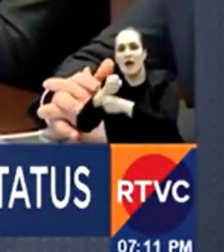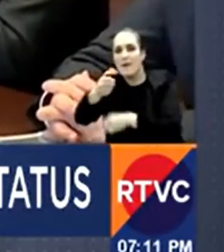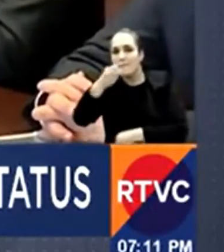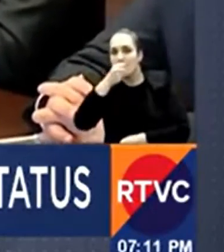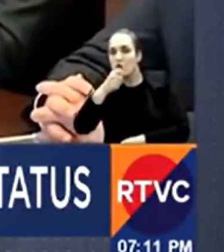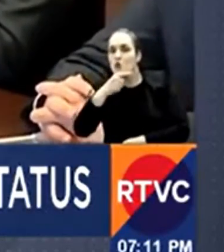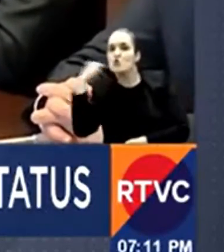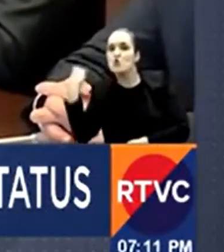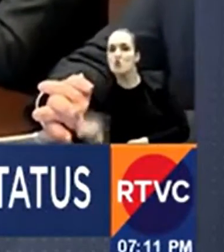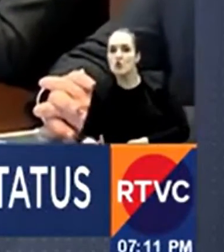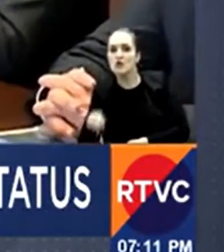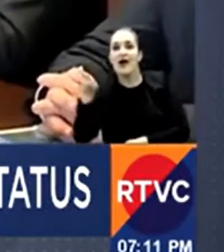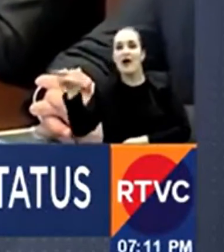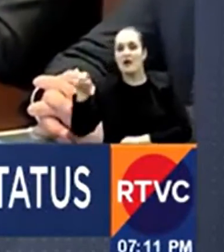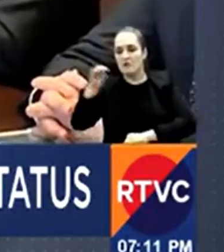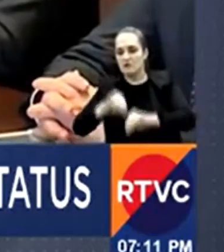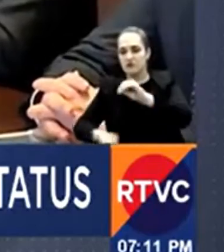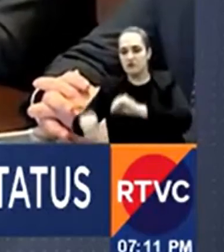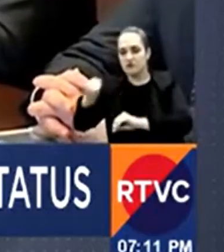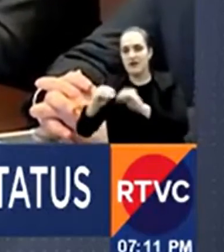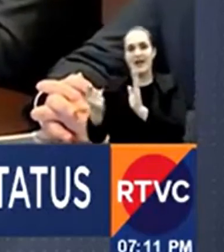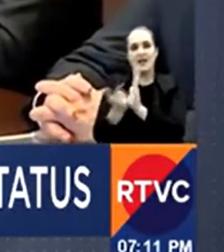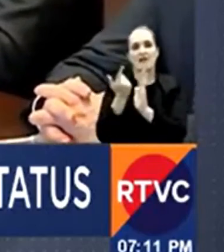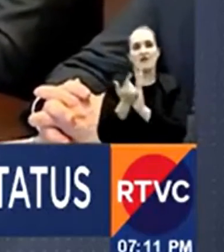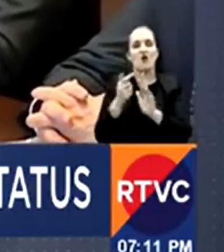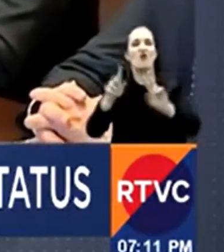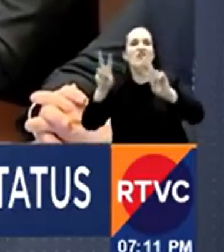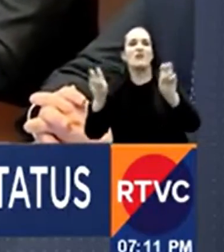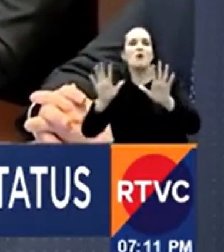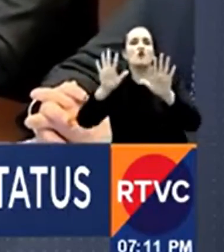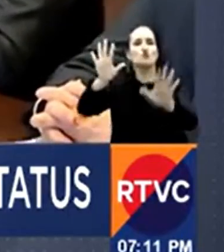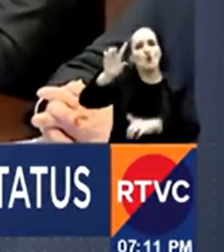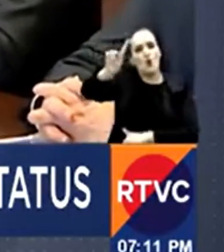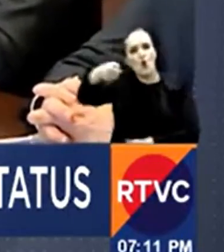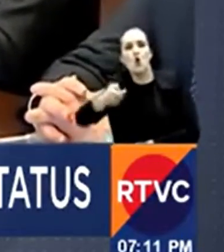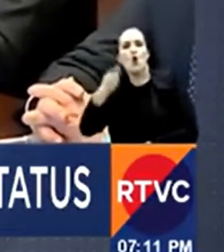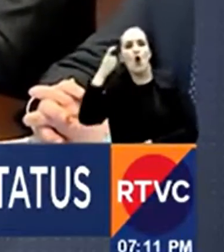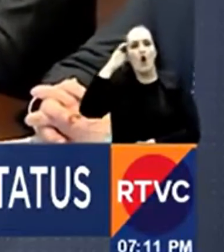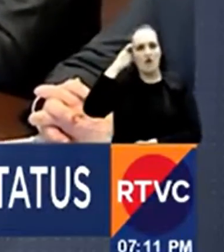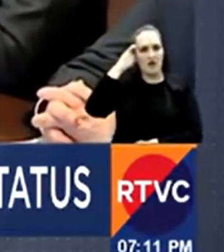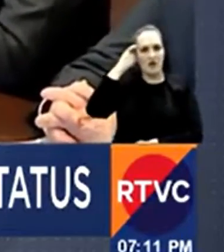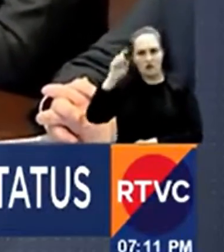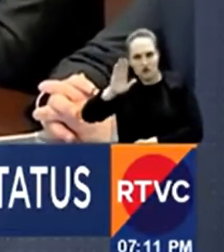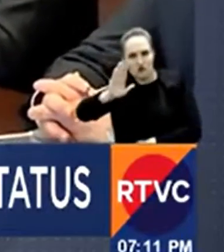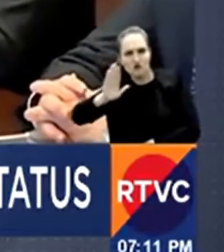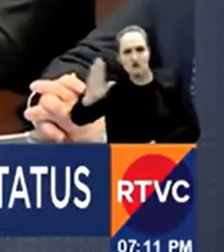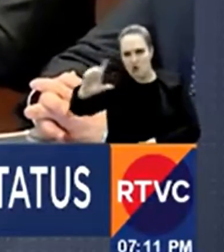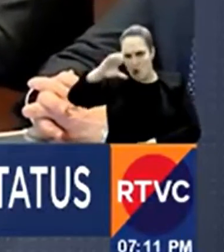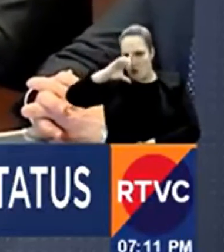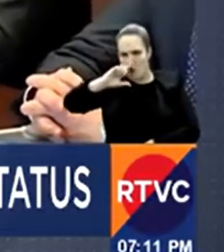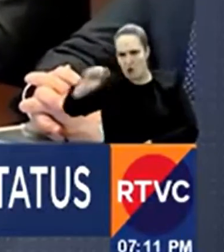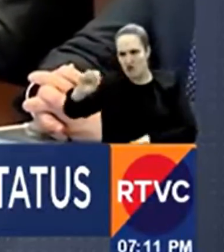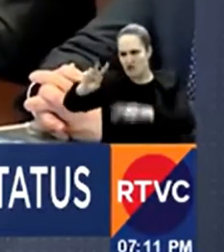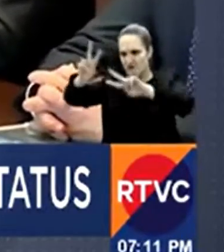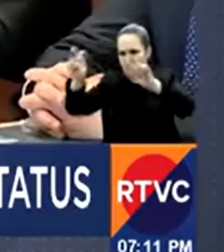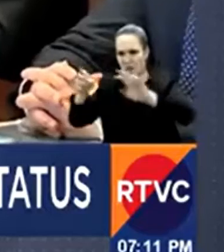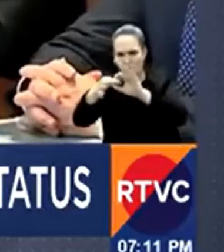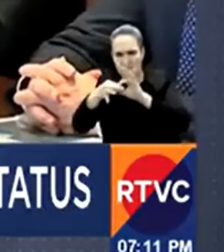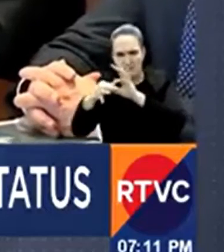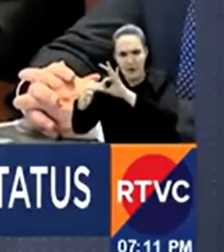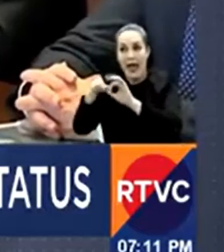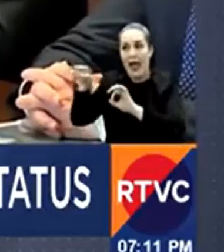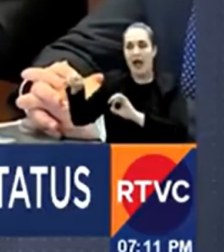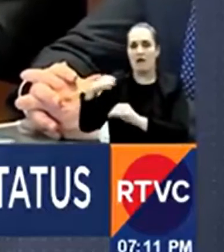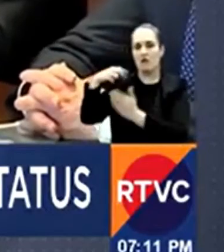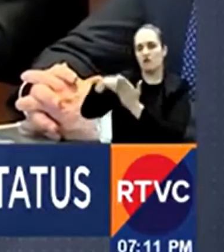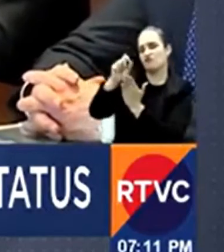libro que se llama Los hombres del Kremlin, o sea, el círculo más íntimo de Putin. Y ya él